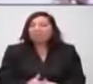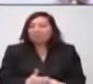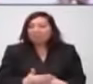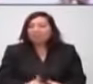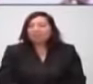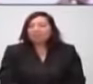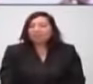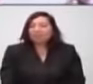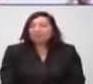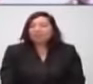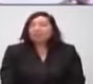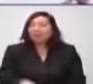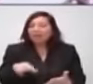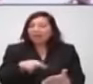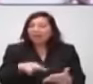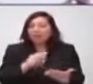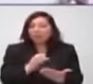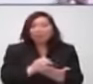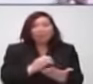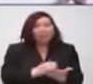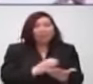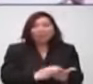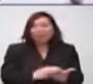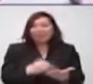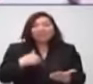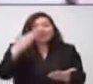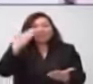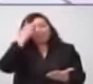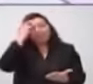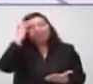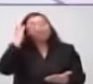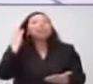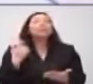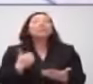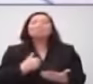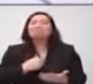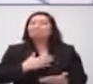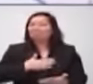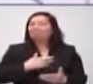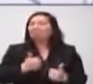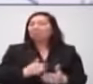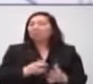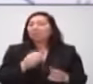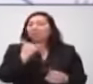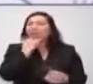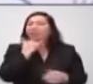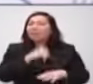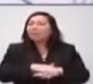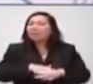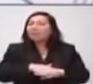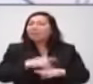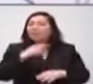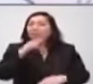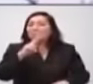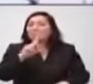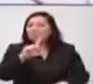señor sepa que ha leído ese contrato, porque lo importante es saber, señor presidente, a mí me parece que si hay errores de la gestión de la